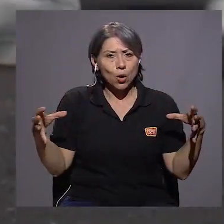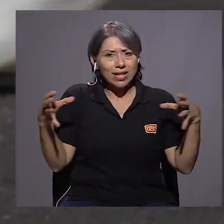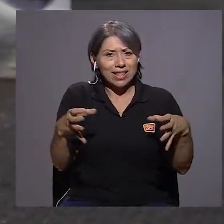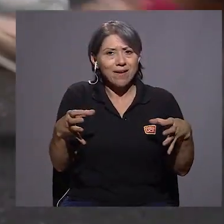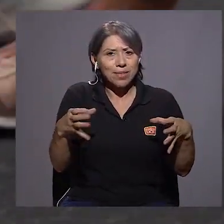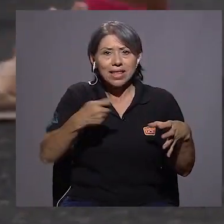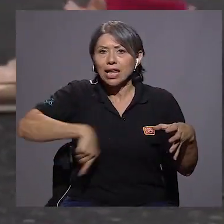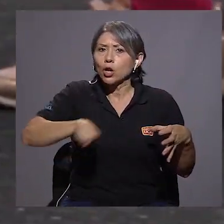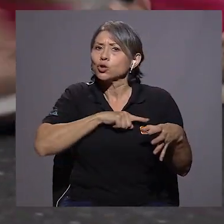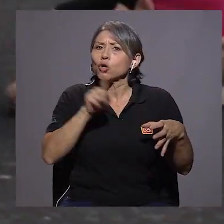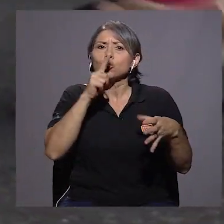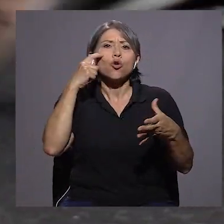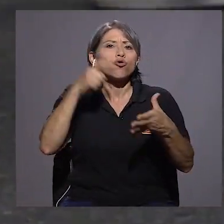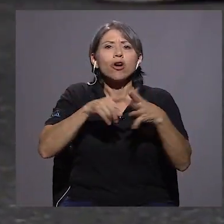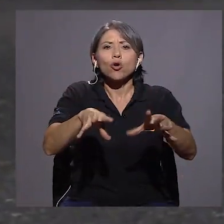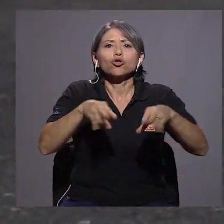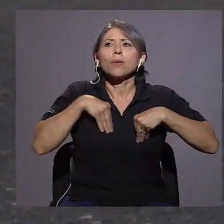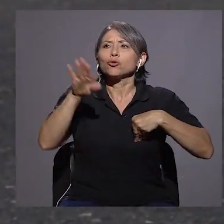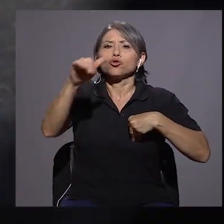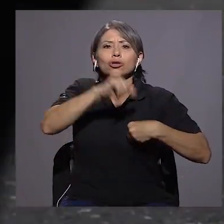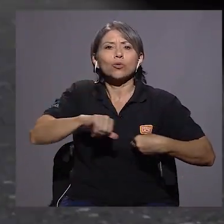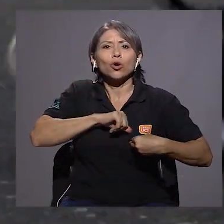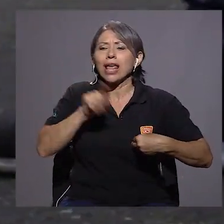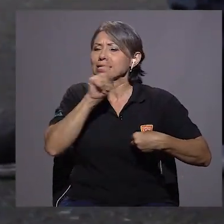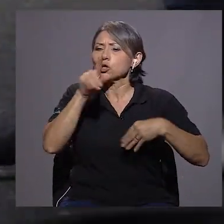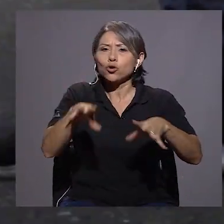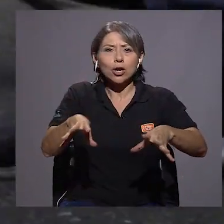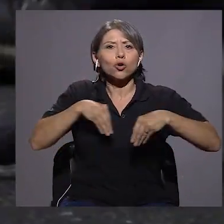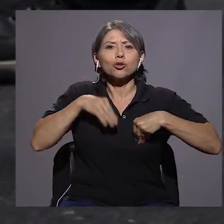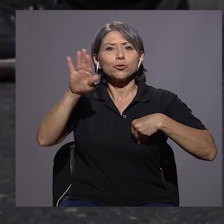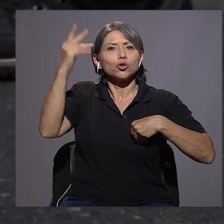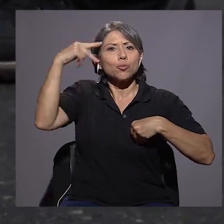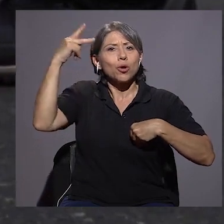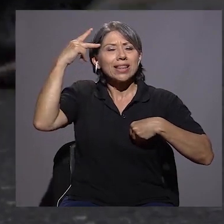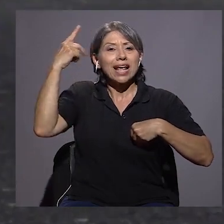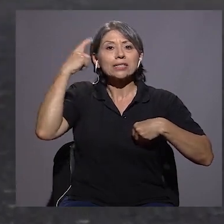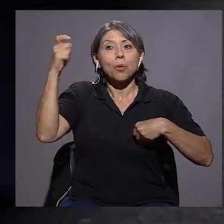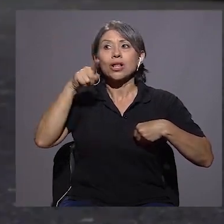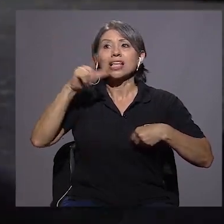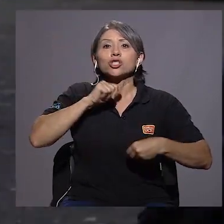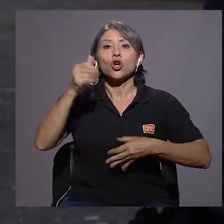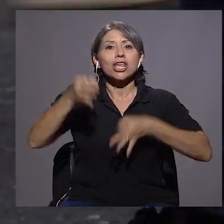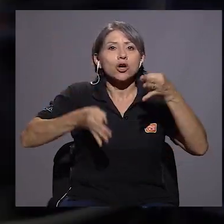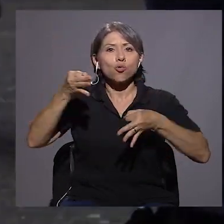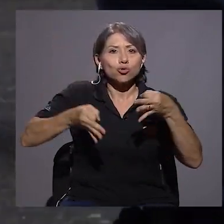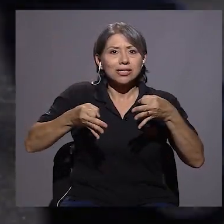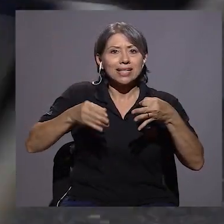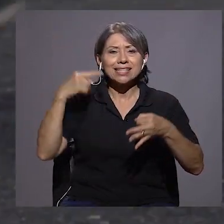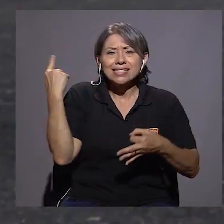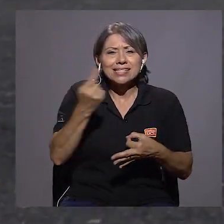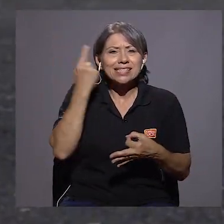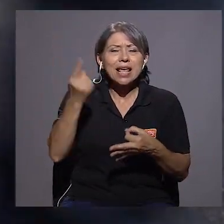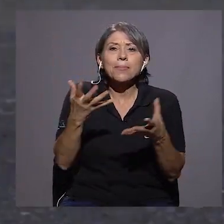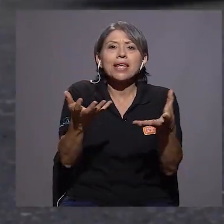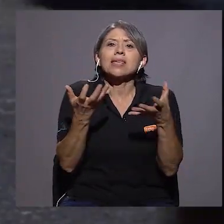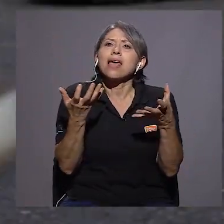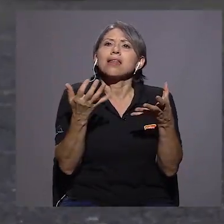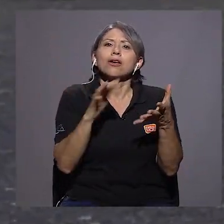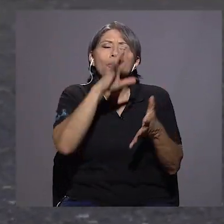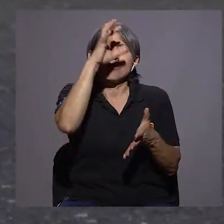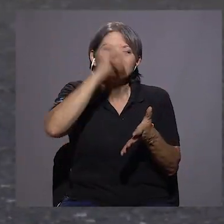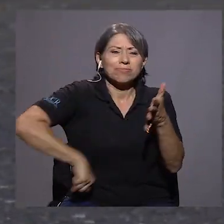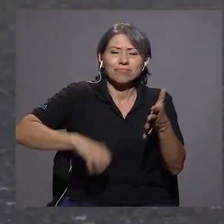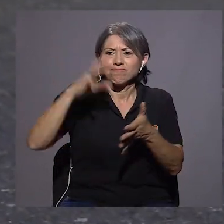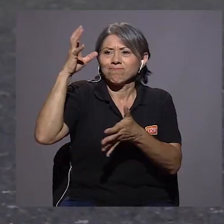de acción, la autonomía de poder decidir colectivamente, que no reconocemos sus autoridades, que no reconocemos sus políticas, porque son políticas injustas que